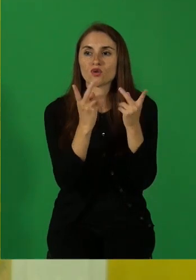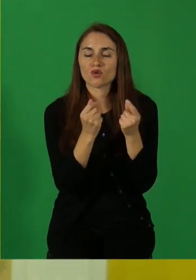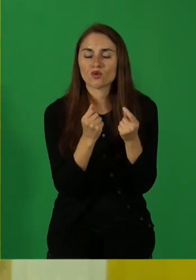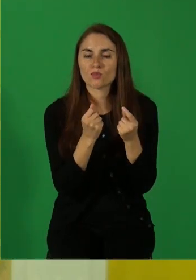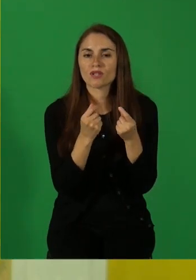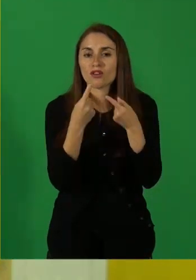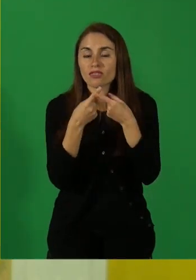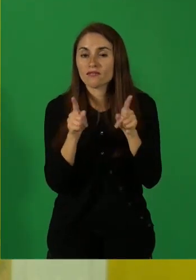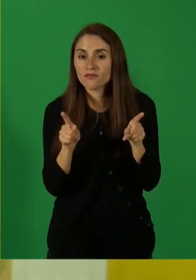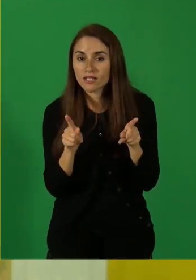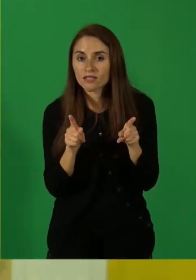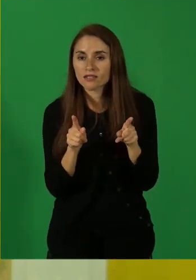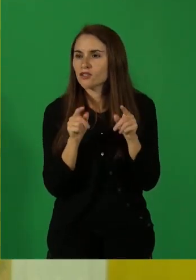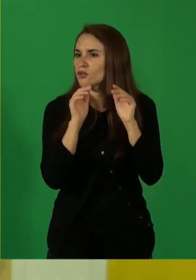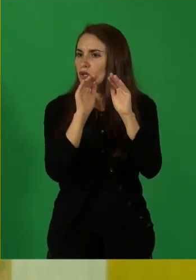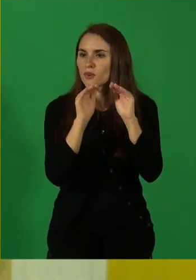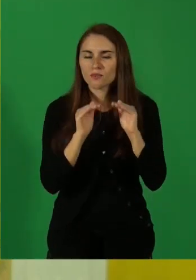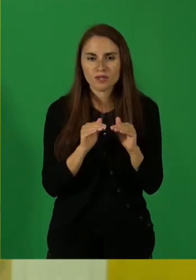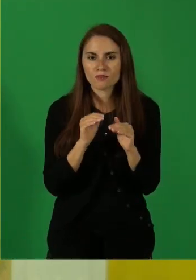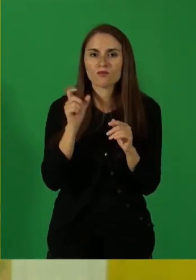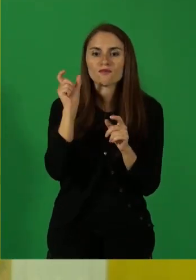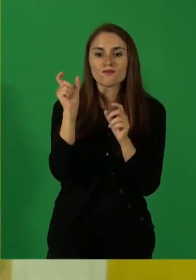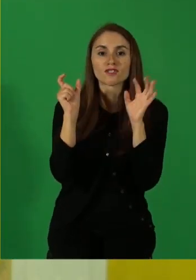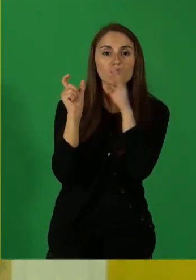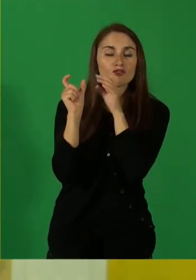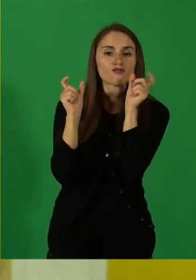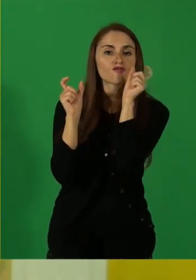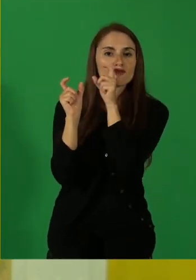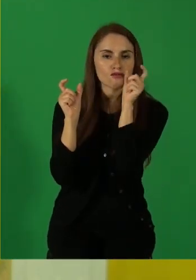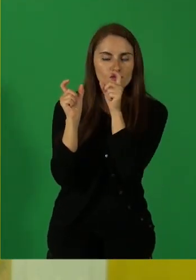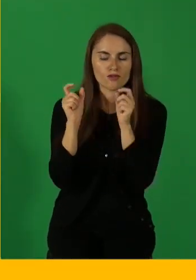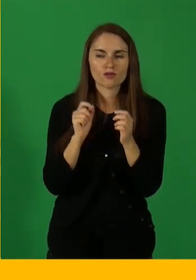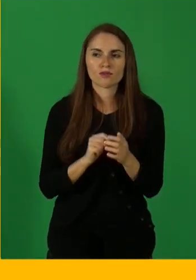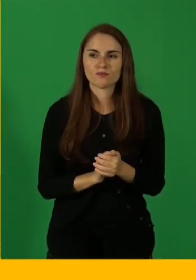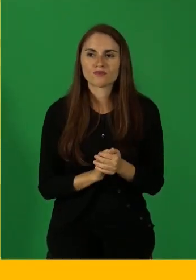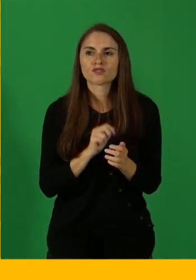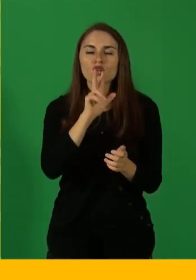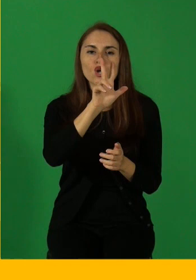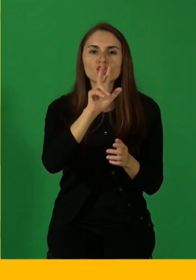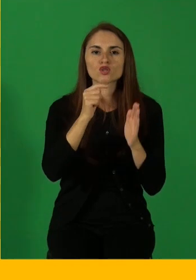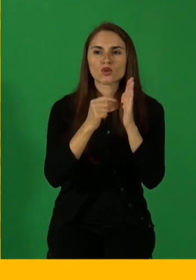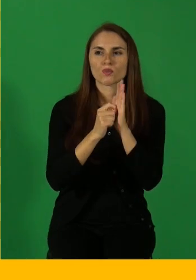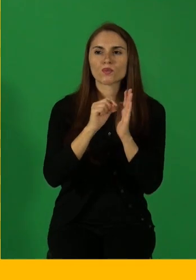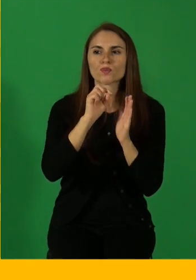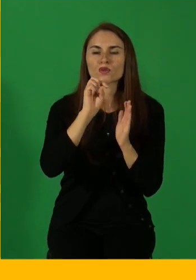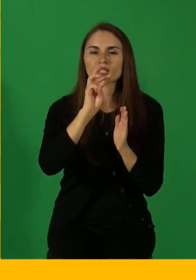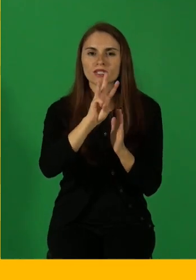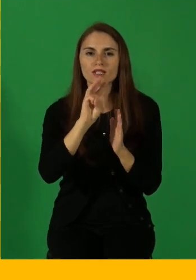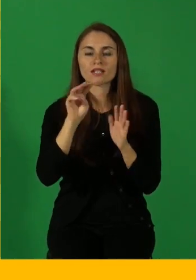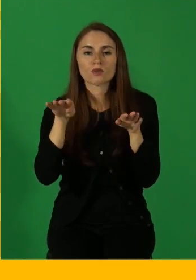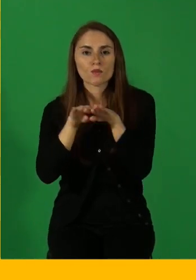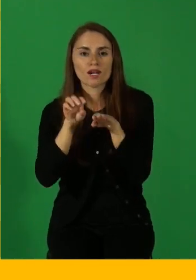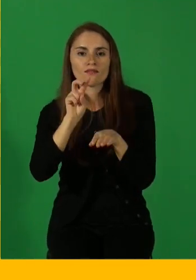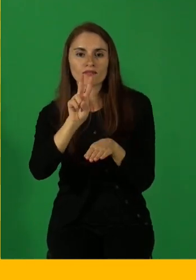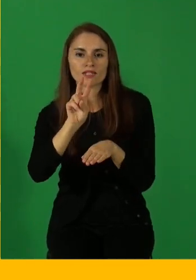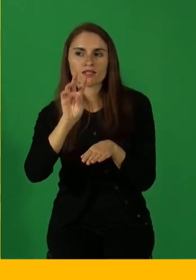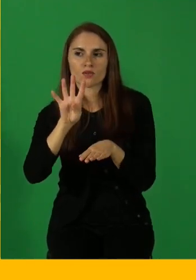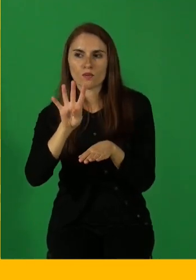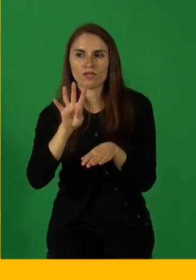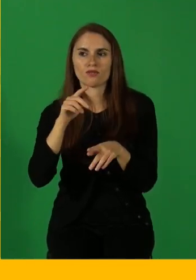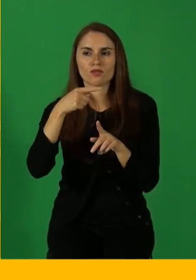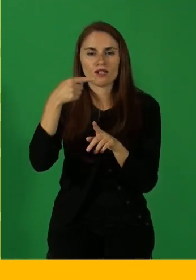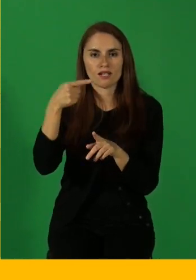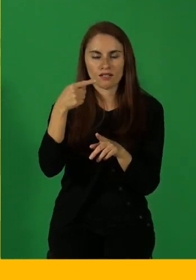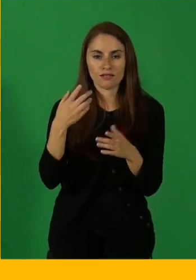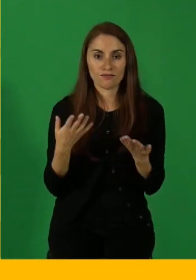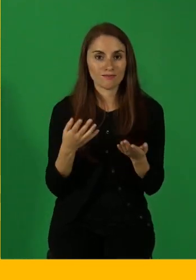signos diferentes, lo mismo, ficha roja, 8 por 3, 24 y 24 negativo, ¿viste? Lo mismo que estamos viendo